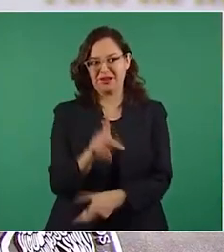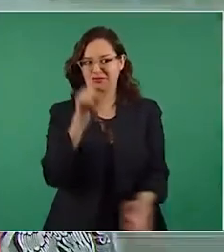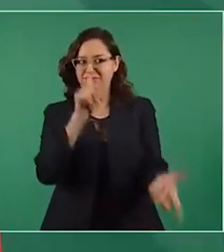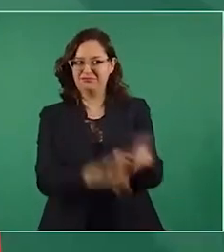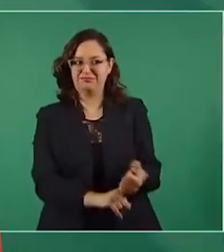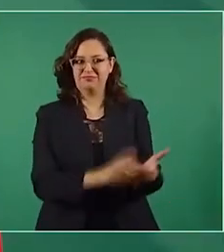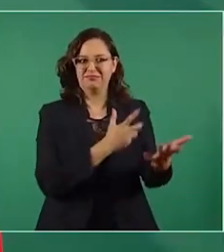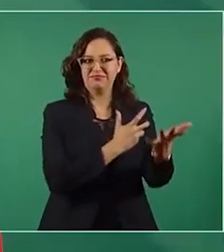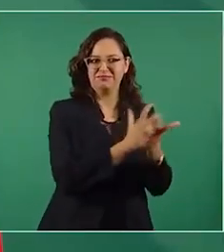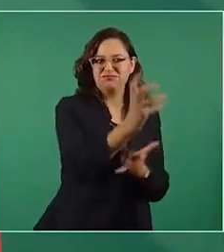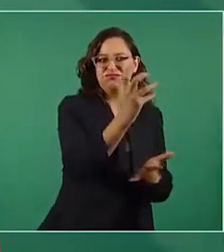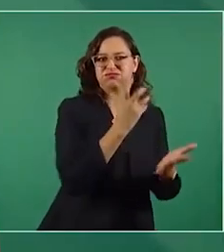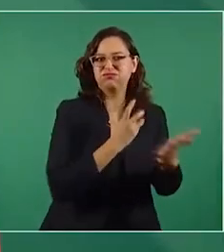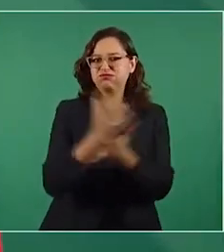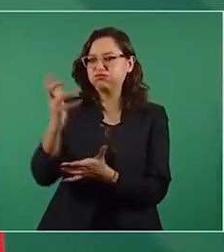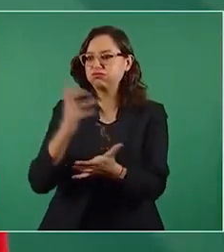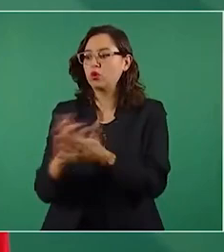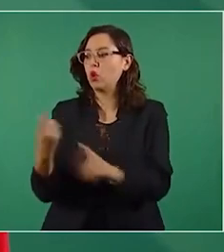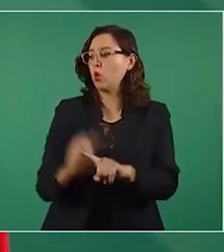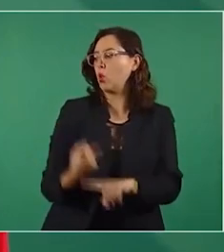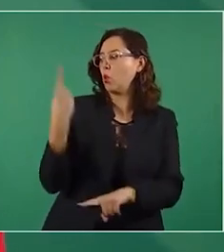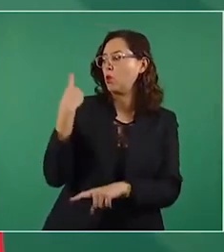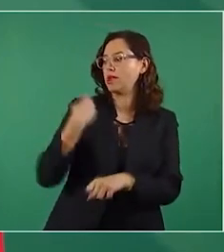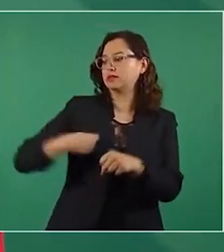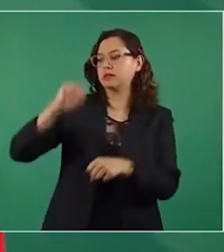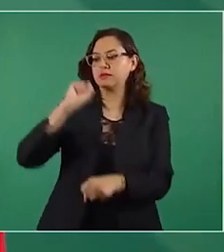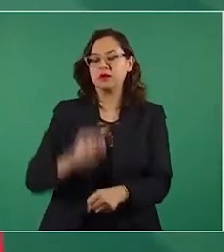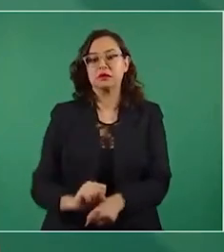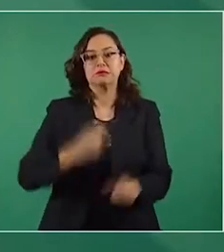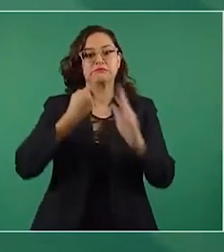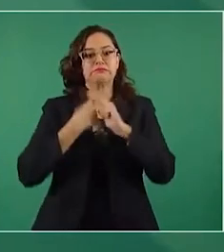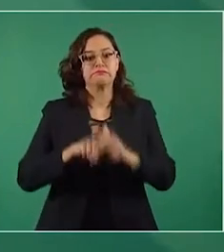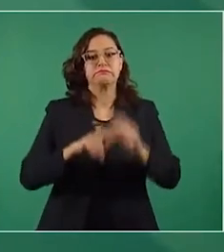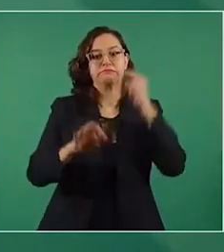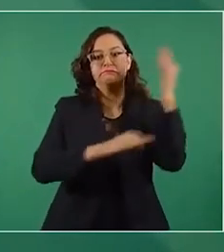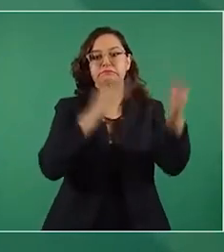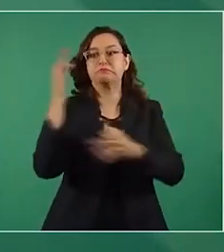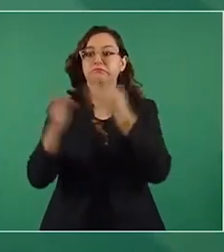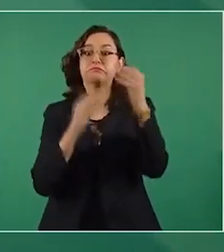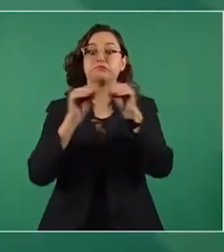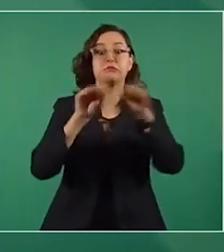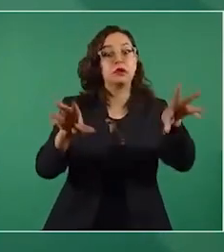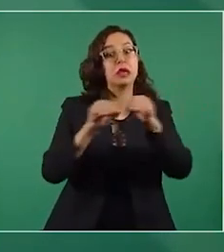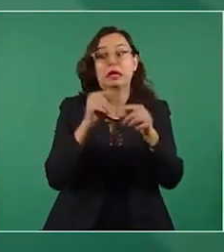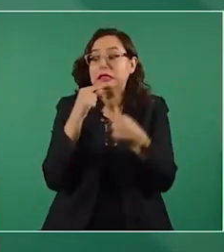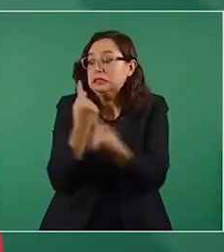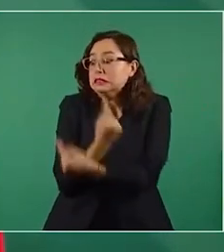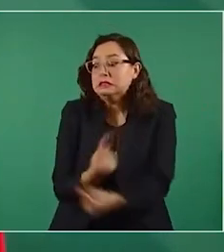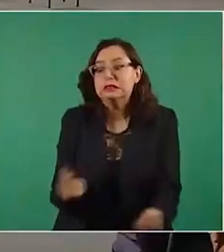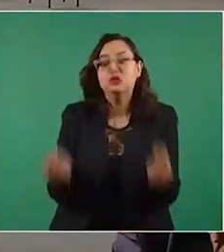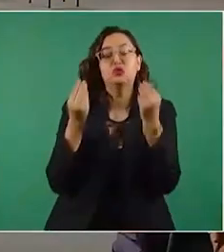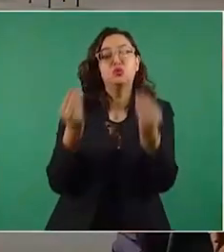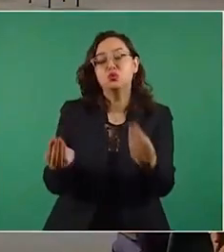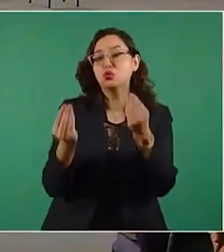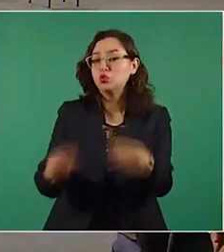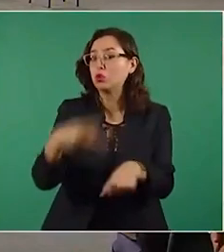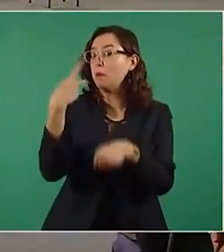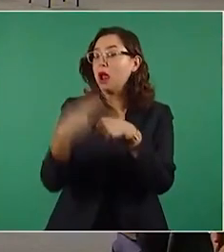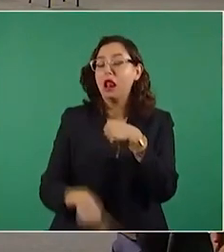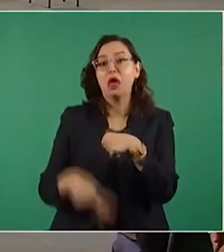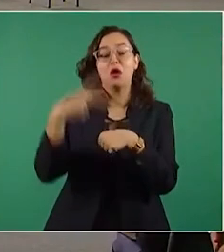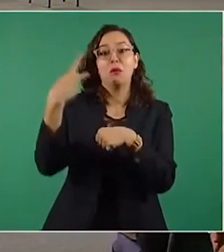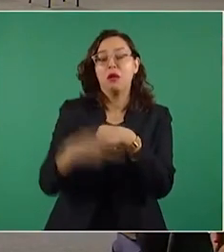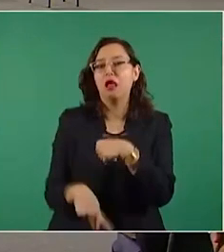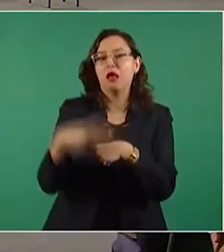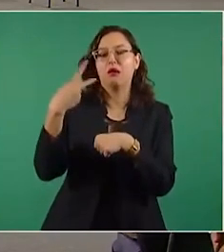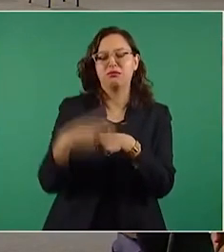semana pasada en medios de comunicación y redes sociales con el tema del supuesto riesgo que corren los niños con el regreso a